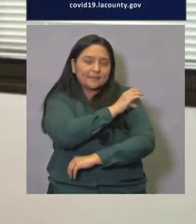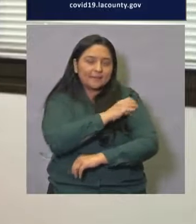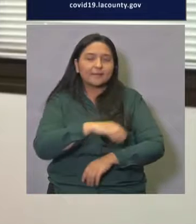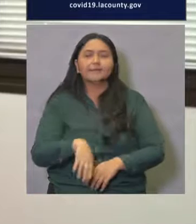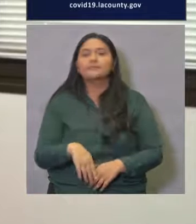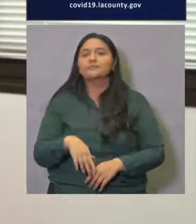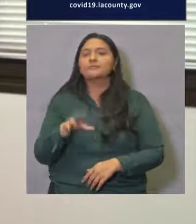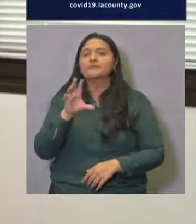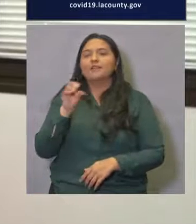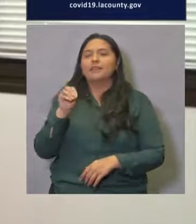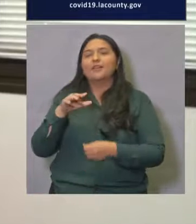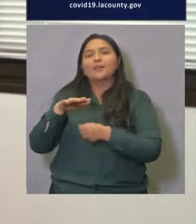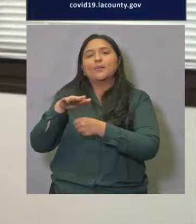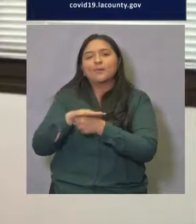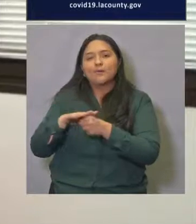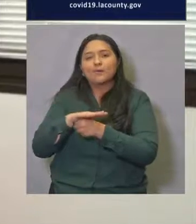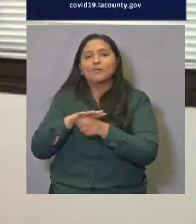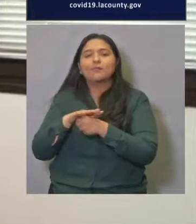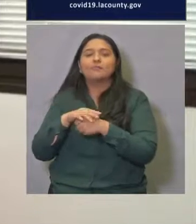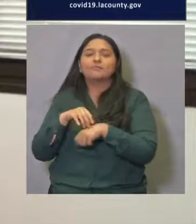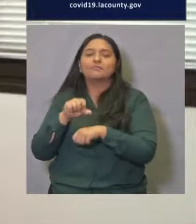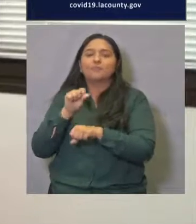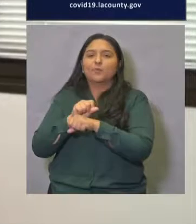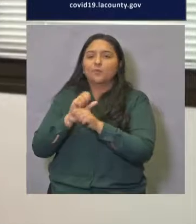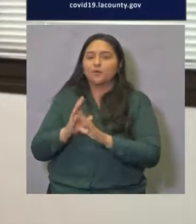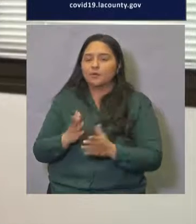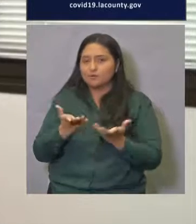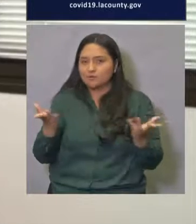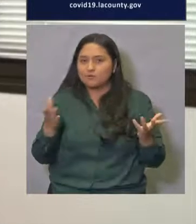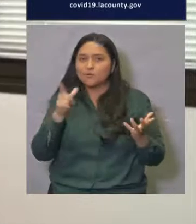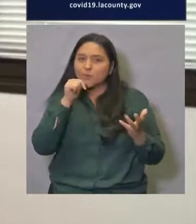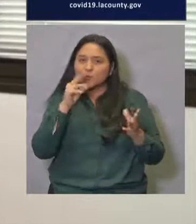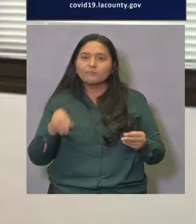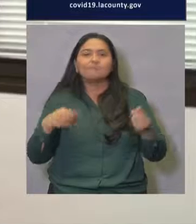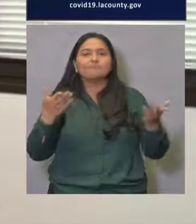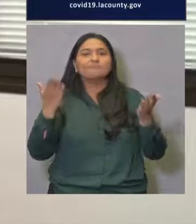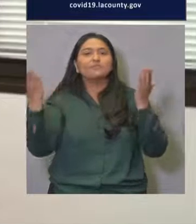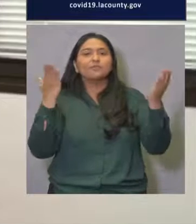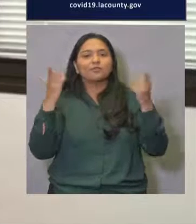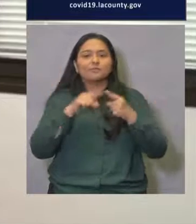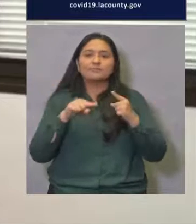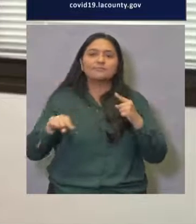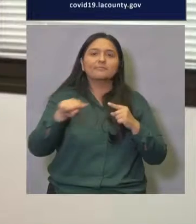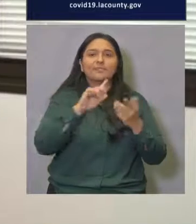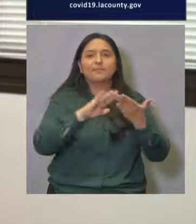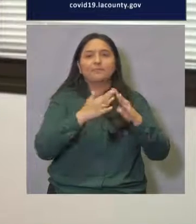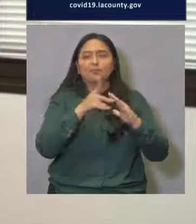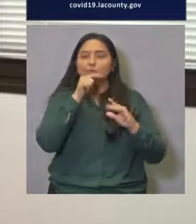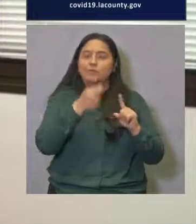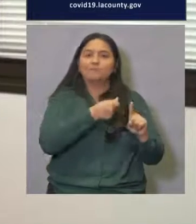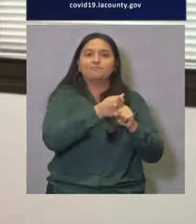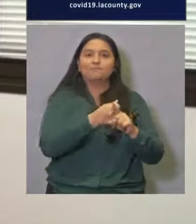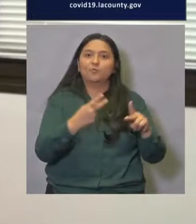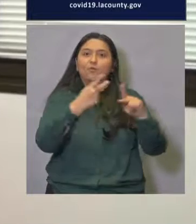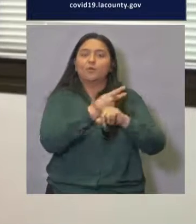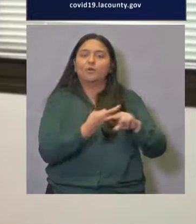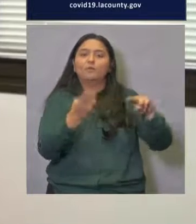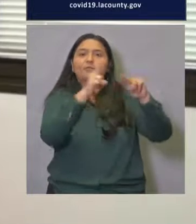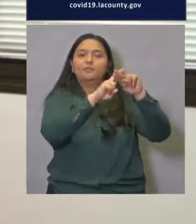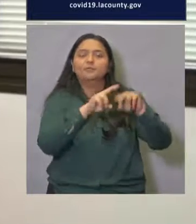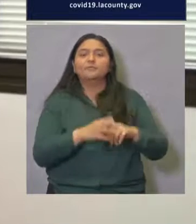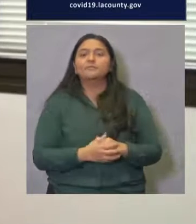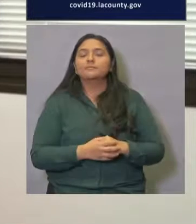socios de salud locales, quienes proveen servicio a nuestras comunidades más afectadas. Durante esta pandemia,